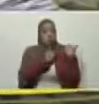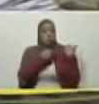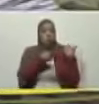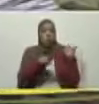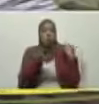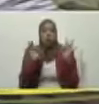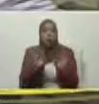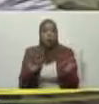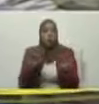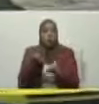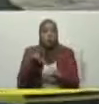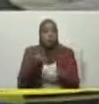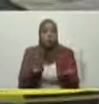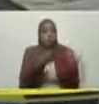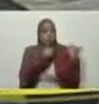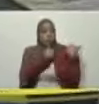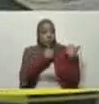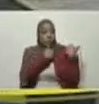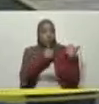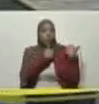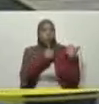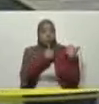usted.